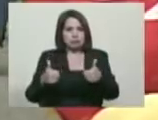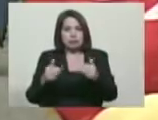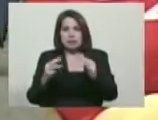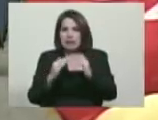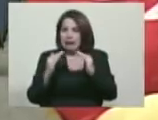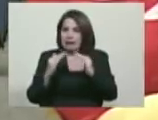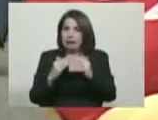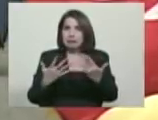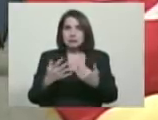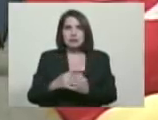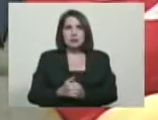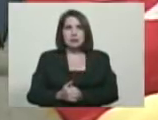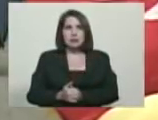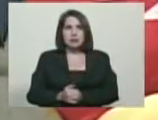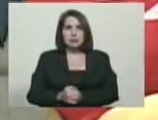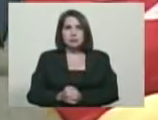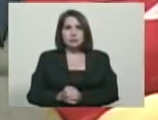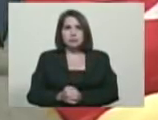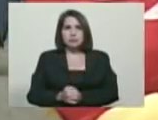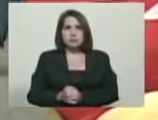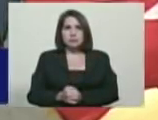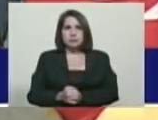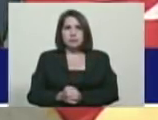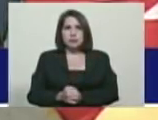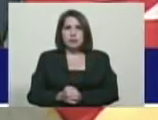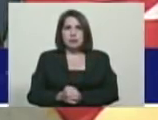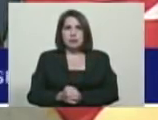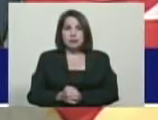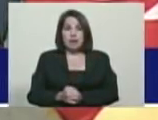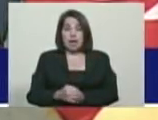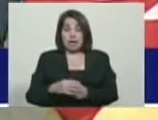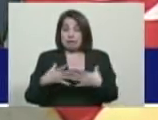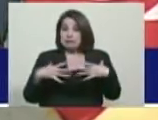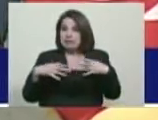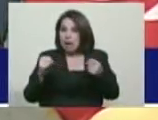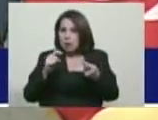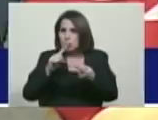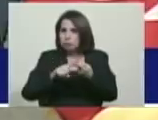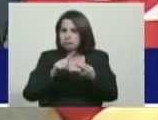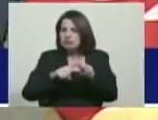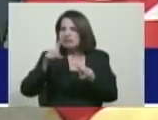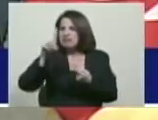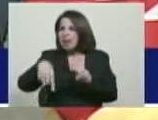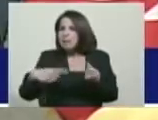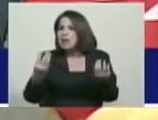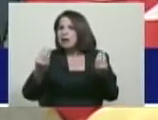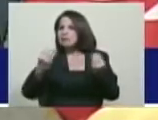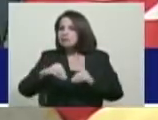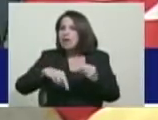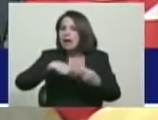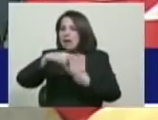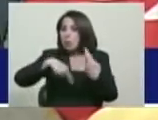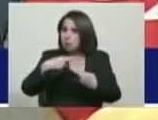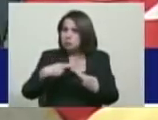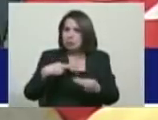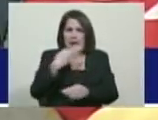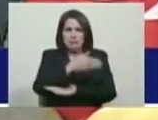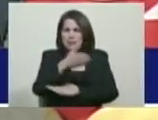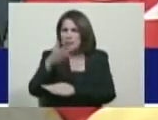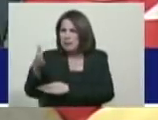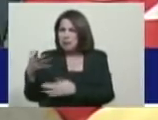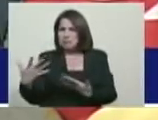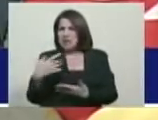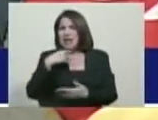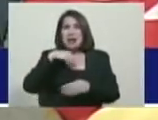una revolución de la salud, llevando médicos de familia a cada comunidad. En el mundo se habla muy mal